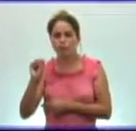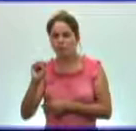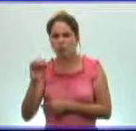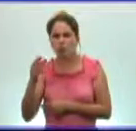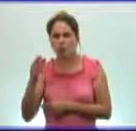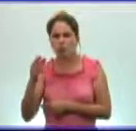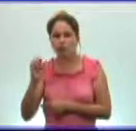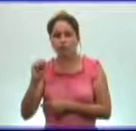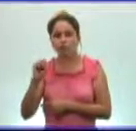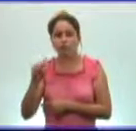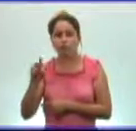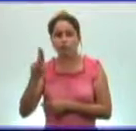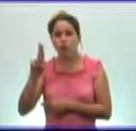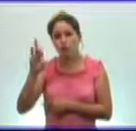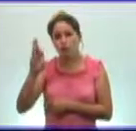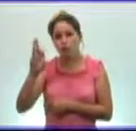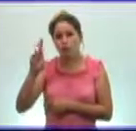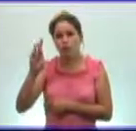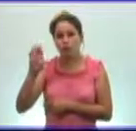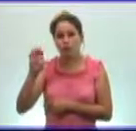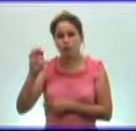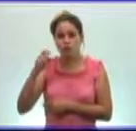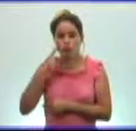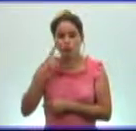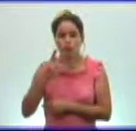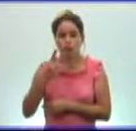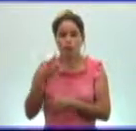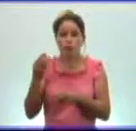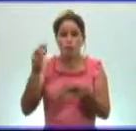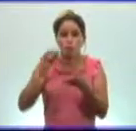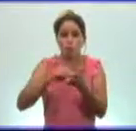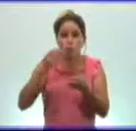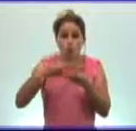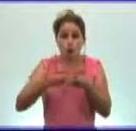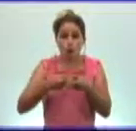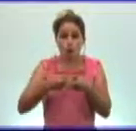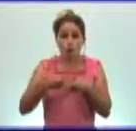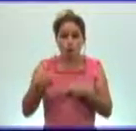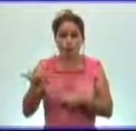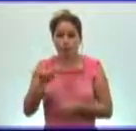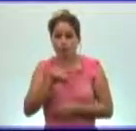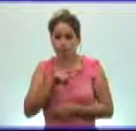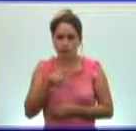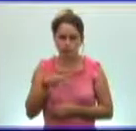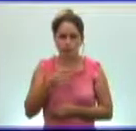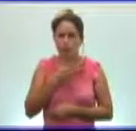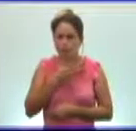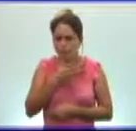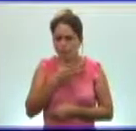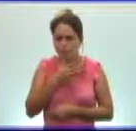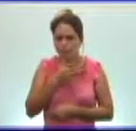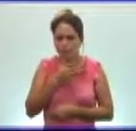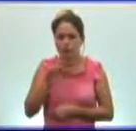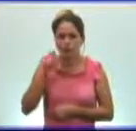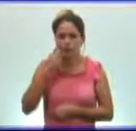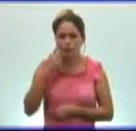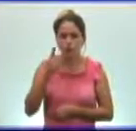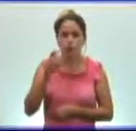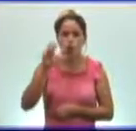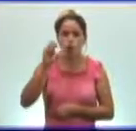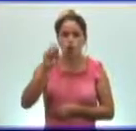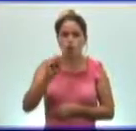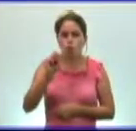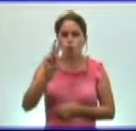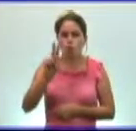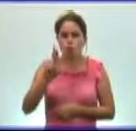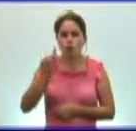nombre, utilizaríamos la misma terminación que utilizamos en las sales binarias. La terminación uro sería sulfuro,